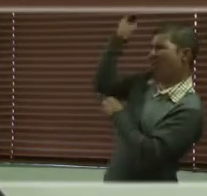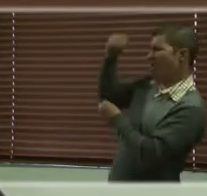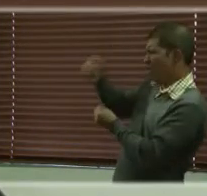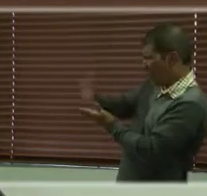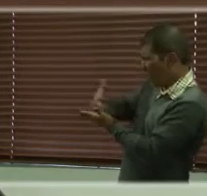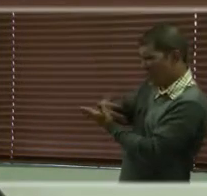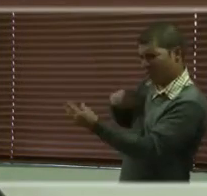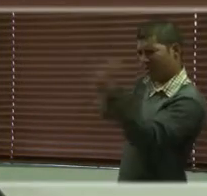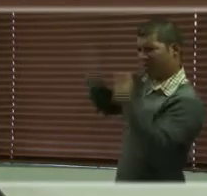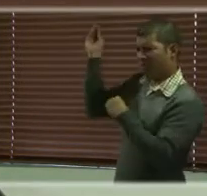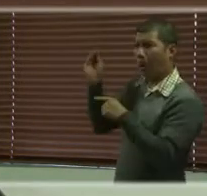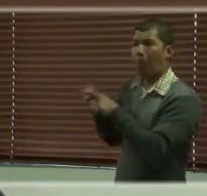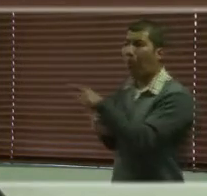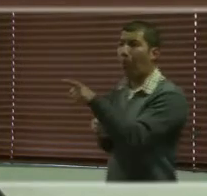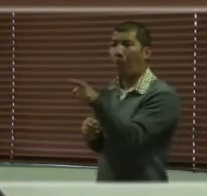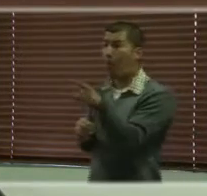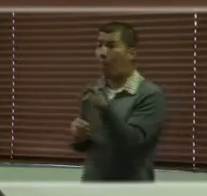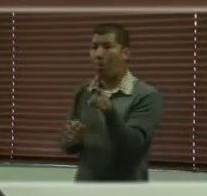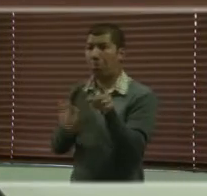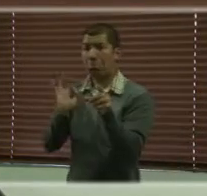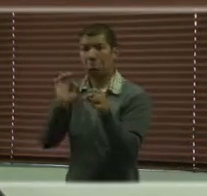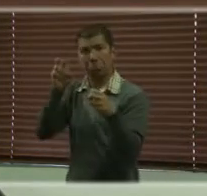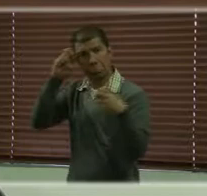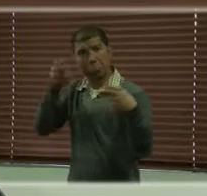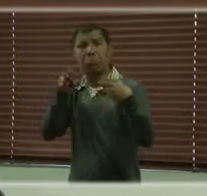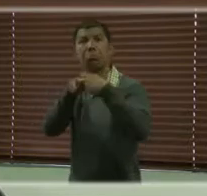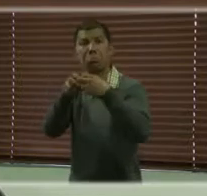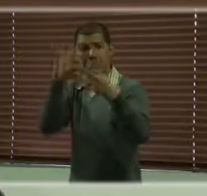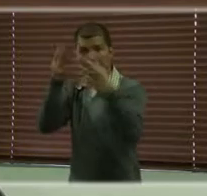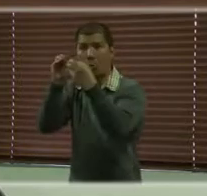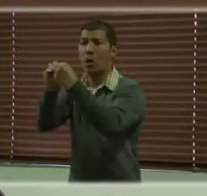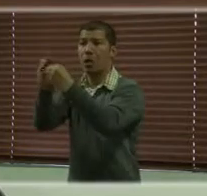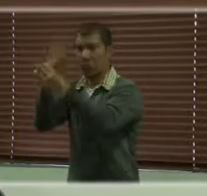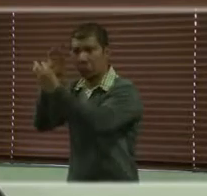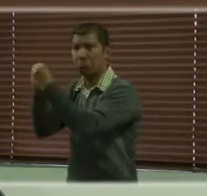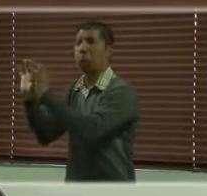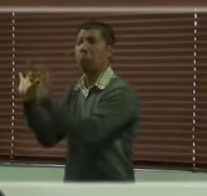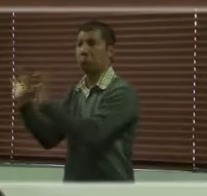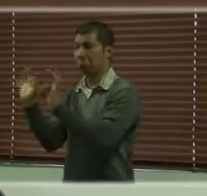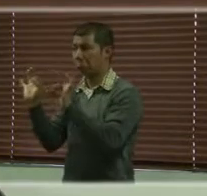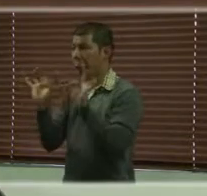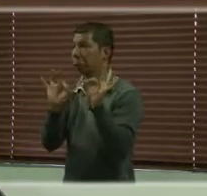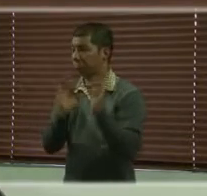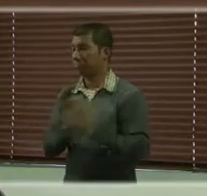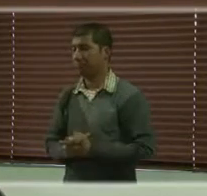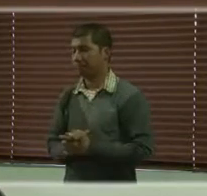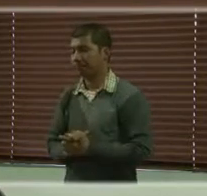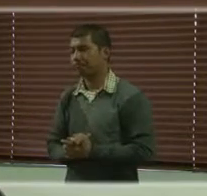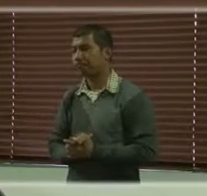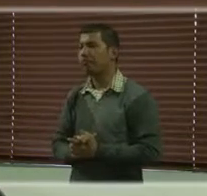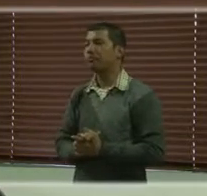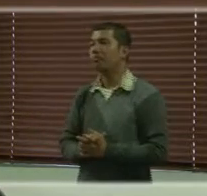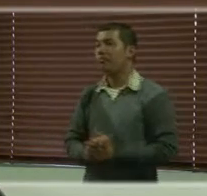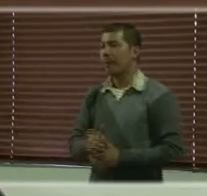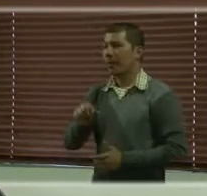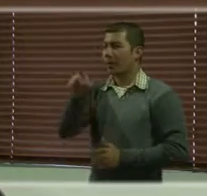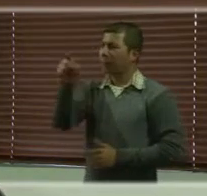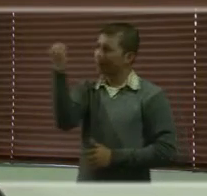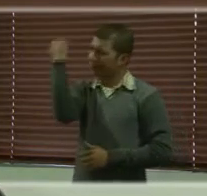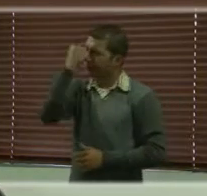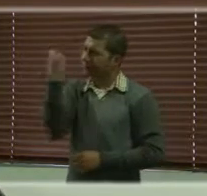las preocupaciones más sentidas por sociedad civil en relación a las las personas que